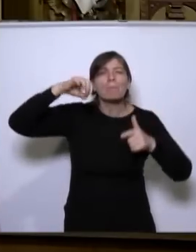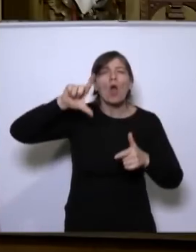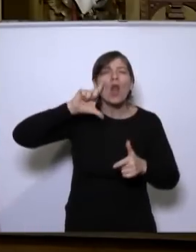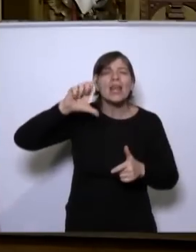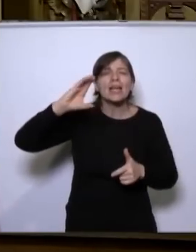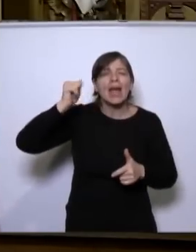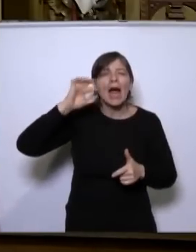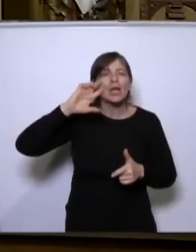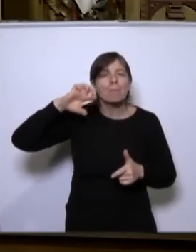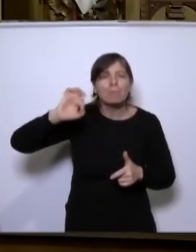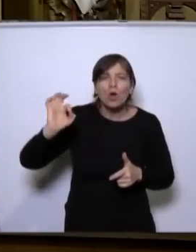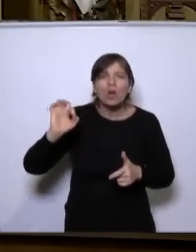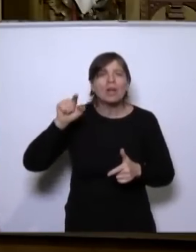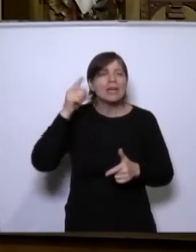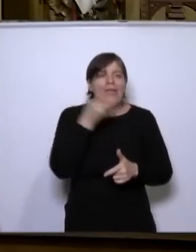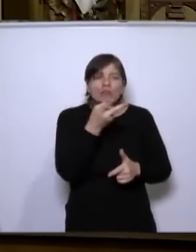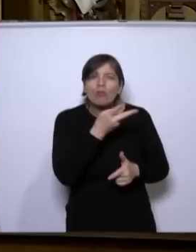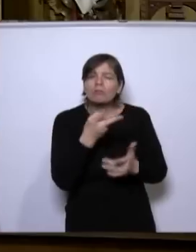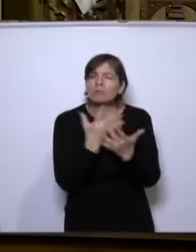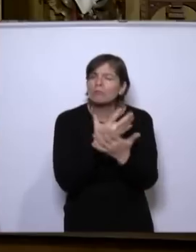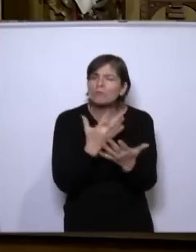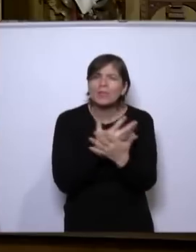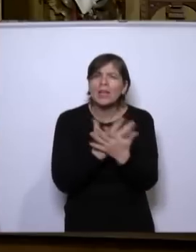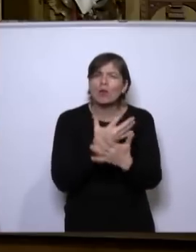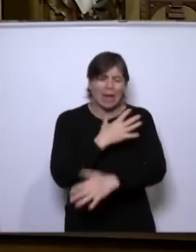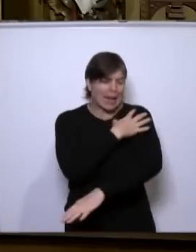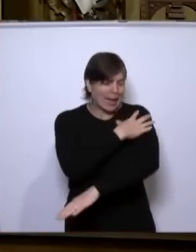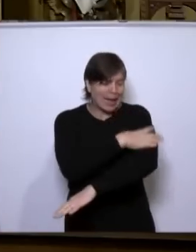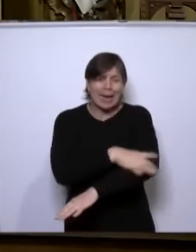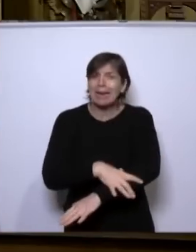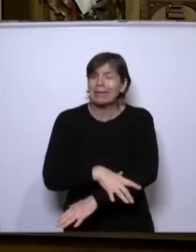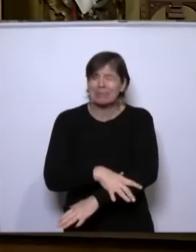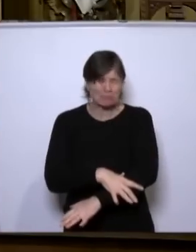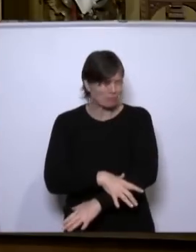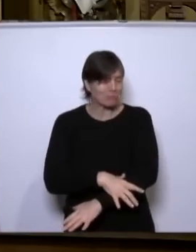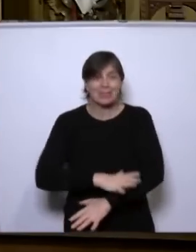aquellos generosísimos mártires estaban fuera de su carne en el momento de ser